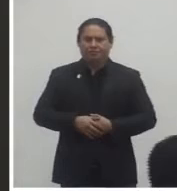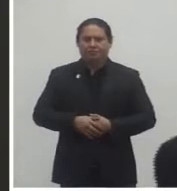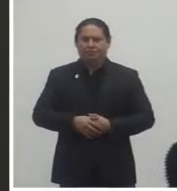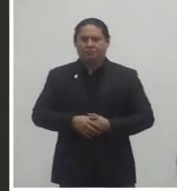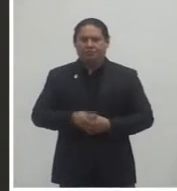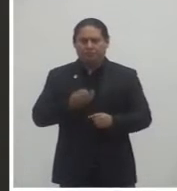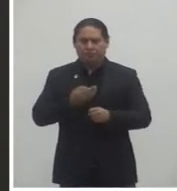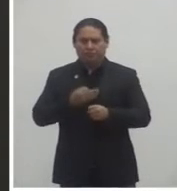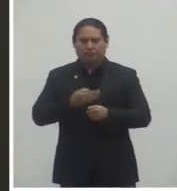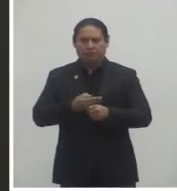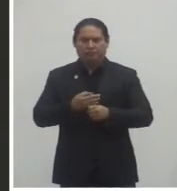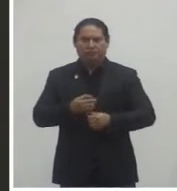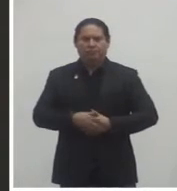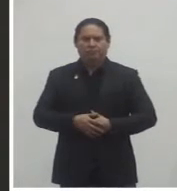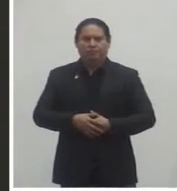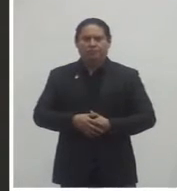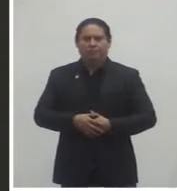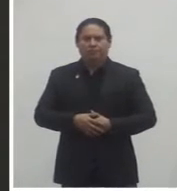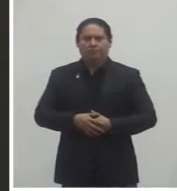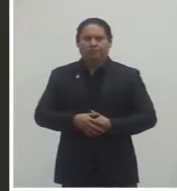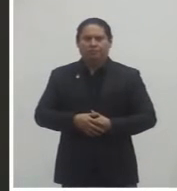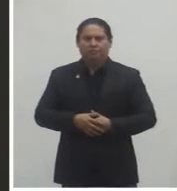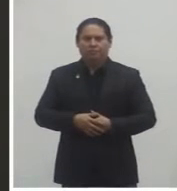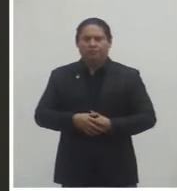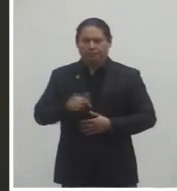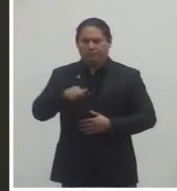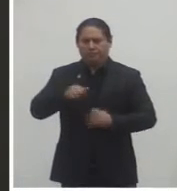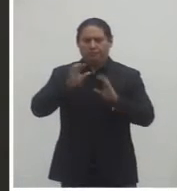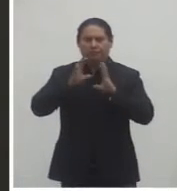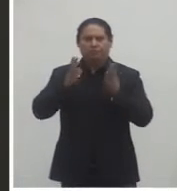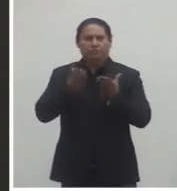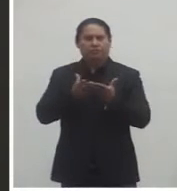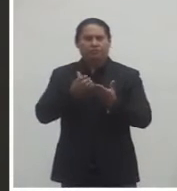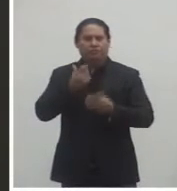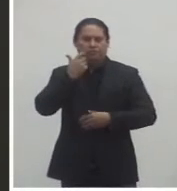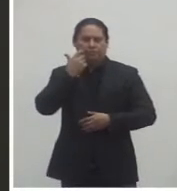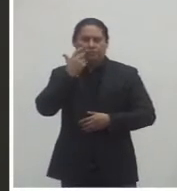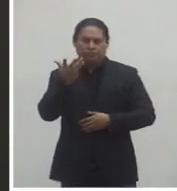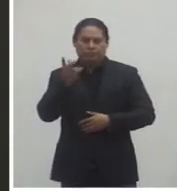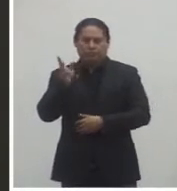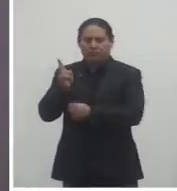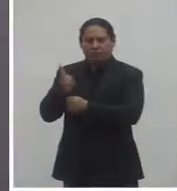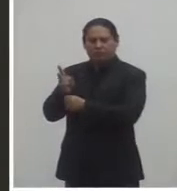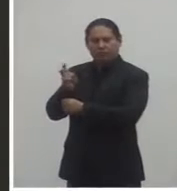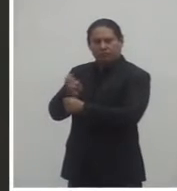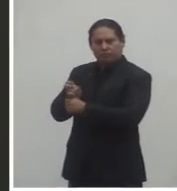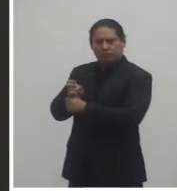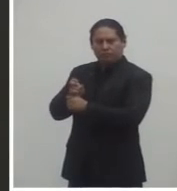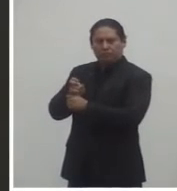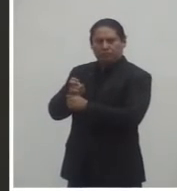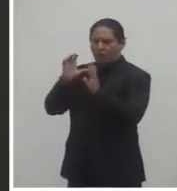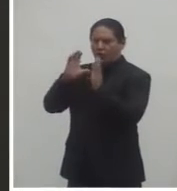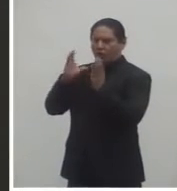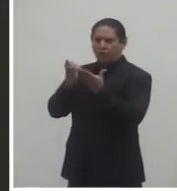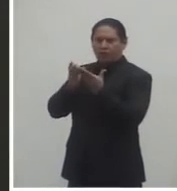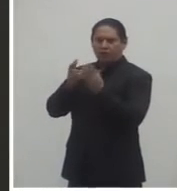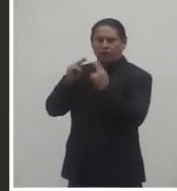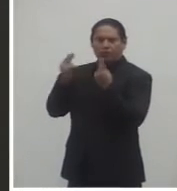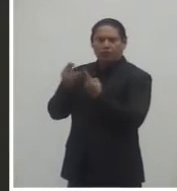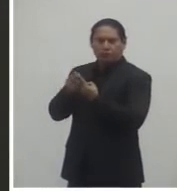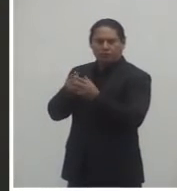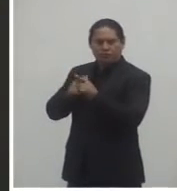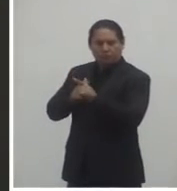sesión, en donde desde este Congreso queremos exhortar al Congreso de la Unión a que le